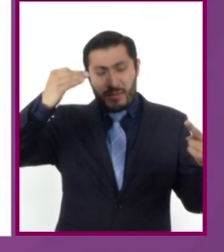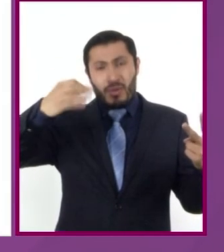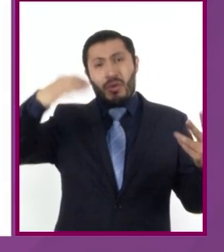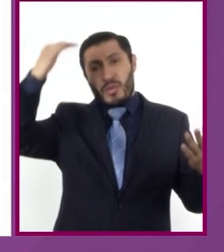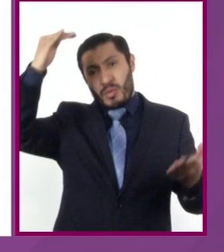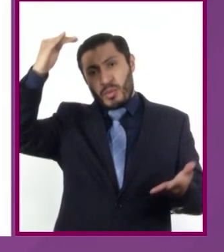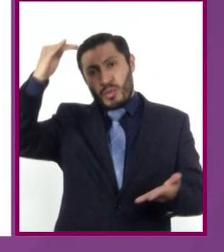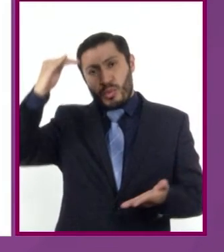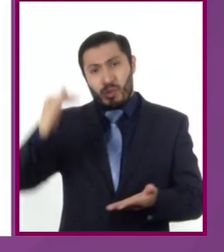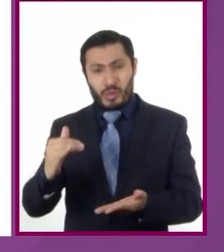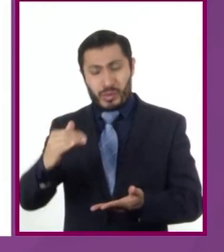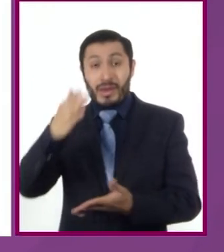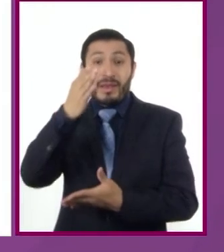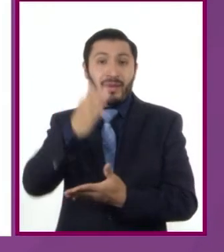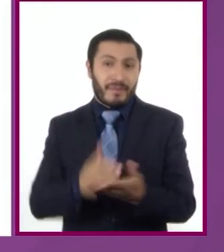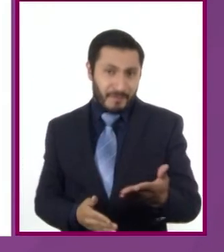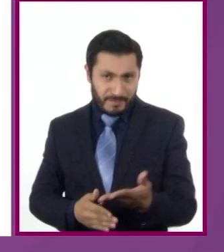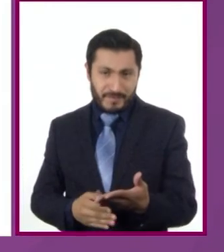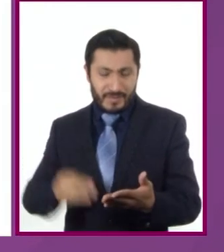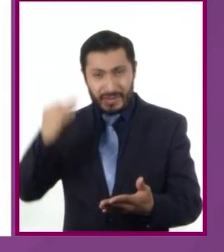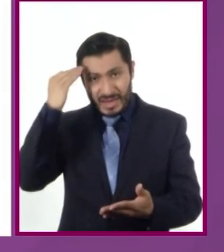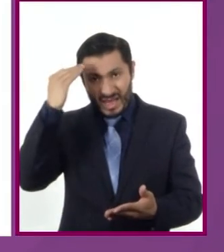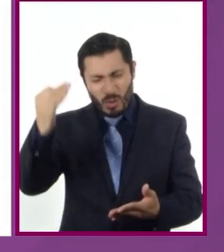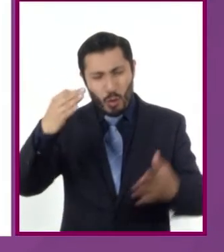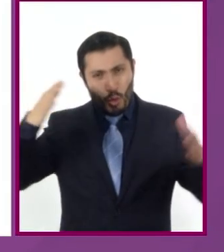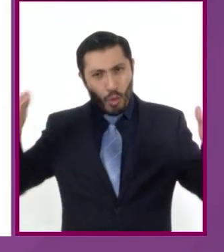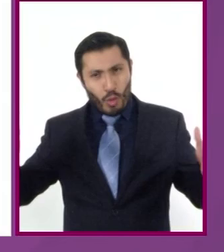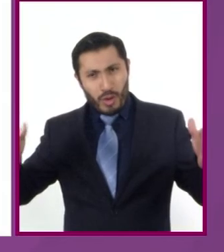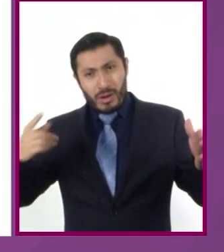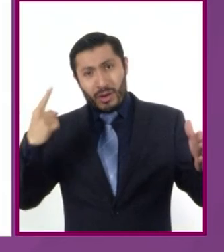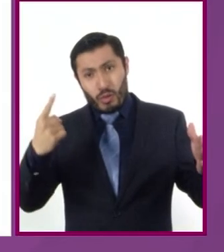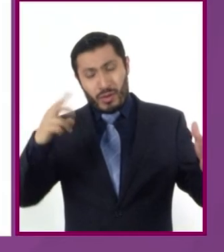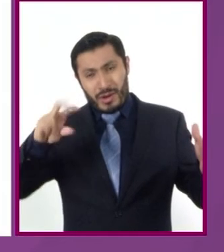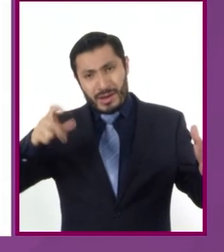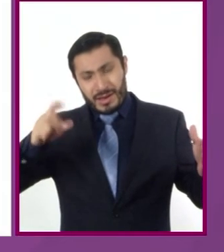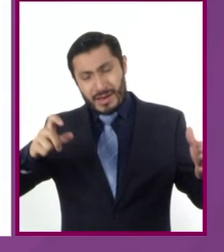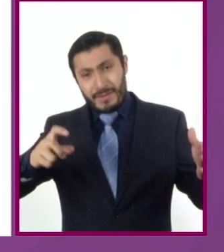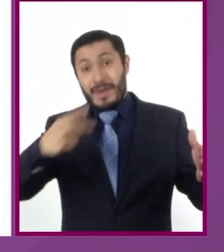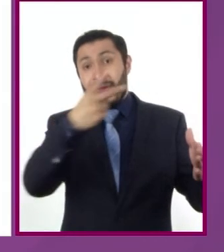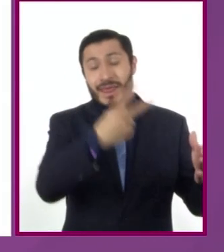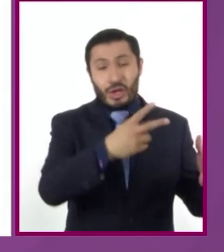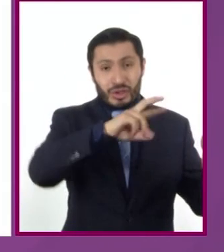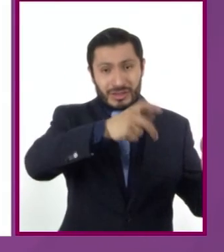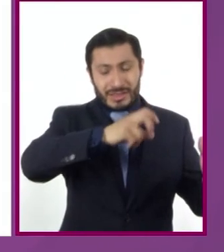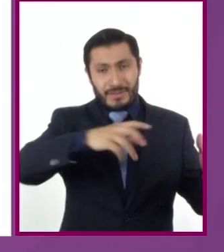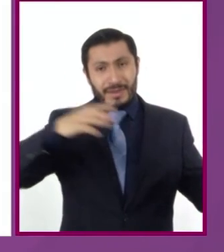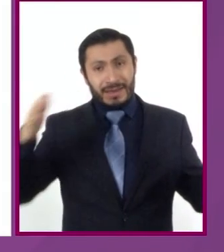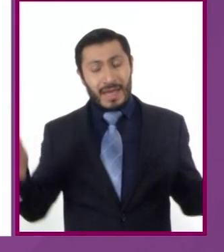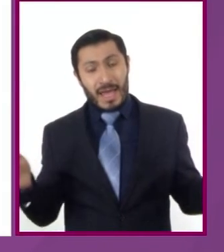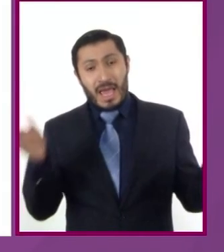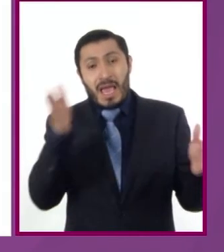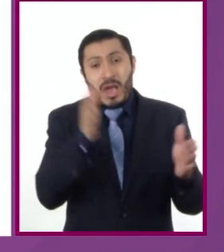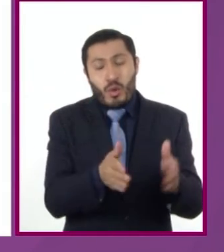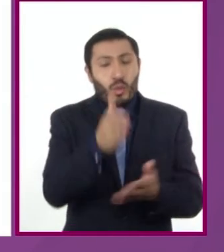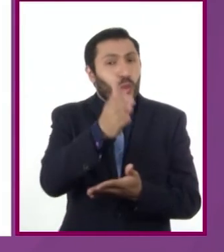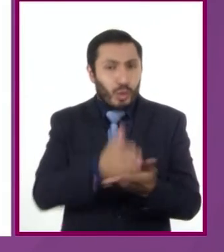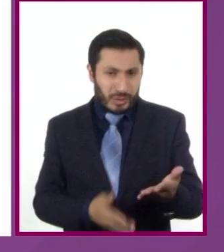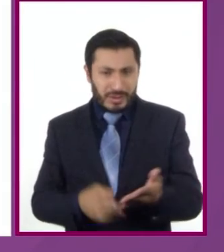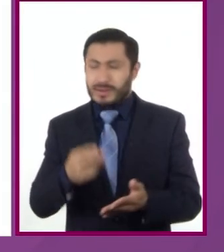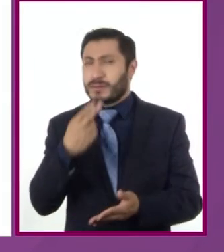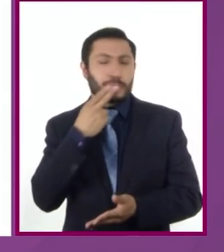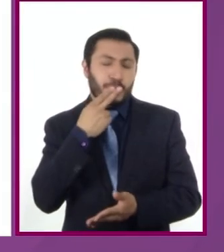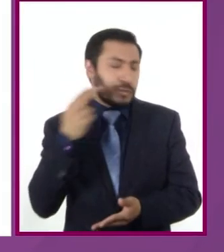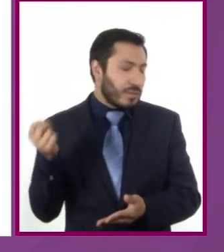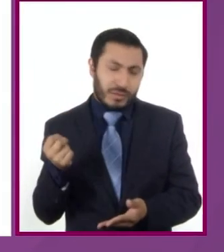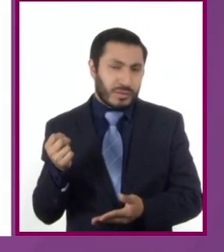de la alberca es la mitad de lo que se lleva una sola llave abierta. Y aunque Oscar no usó la expresión general